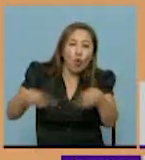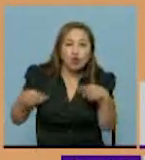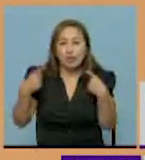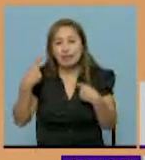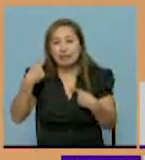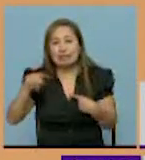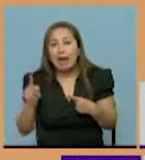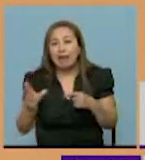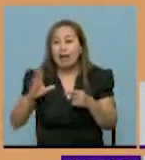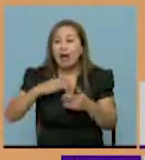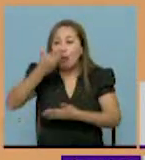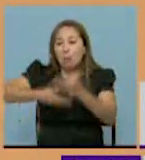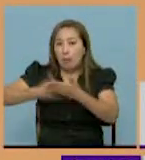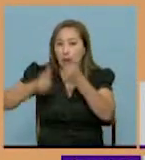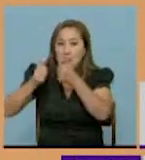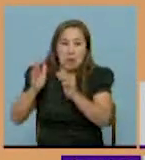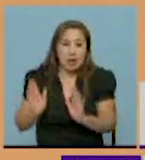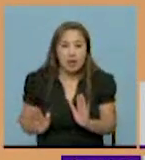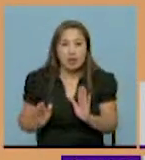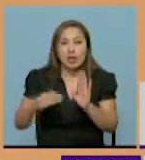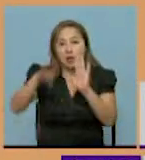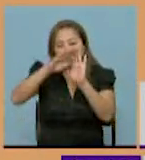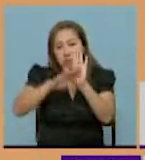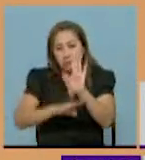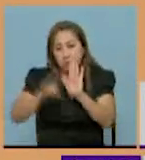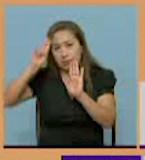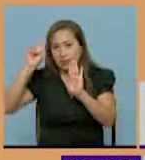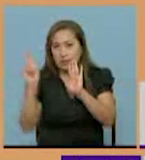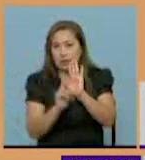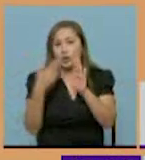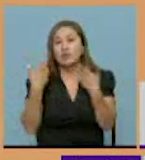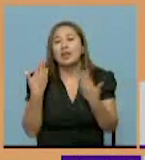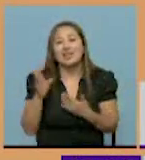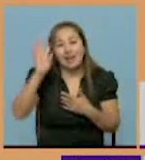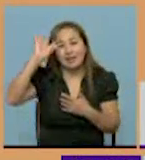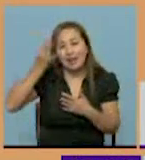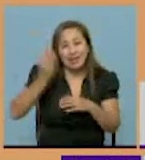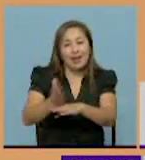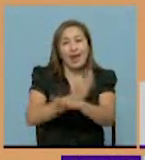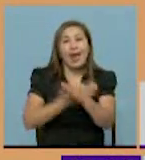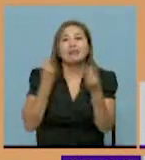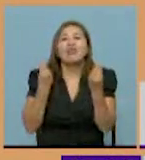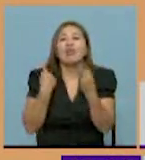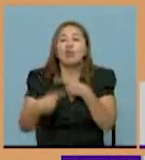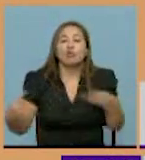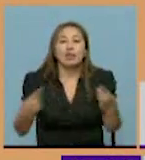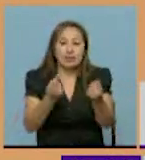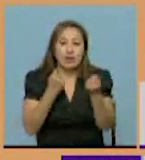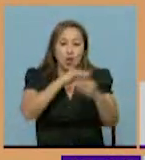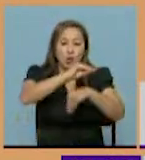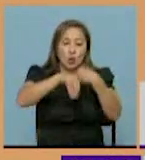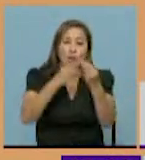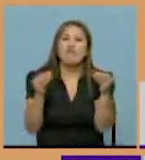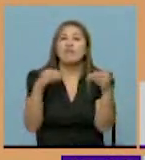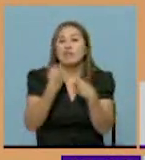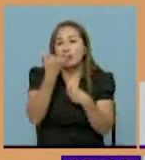en su documentación. Los requisitos para poder inscribirse, bueno, los que ya están inscriptos, es tener el grupo familiar